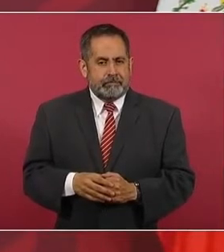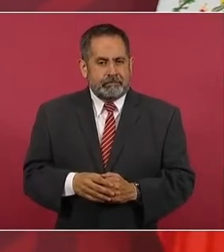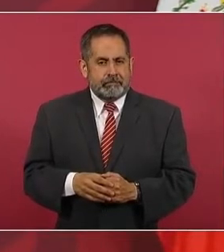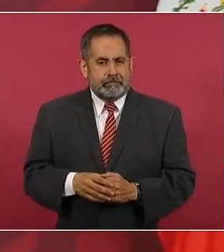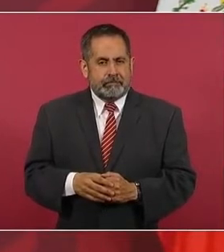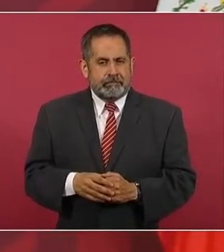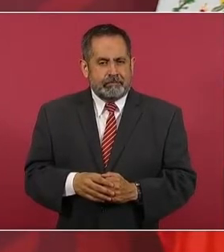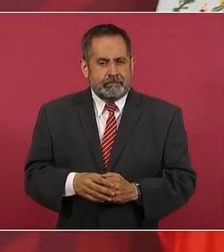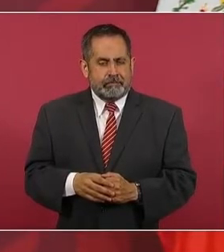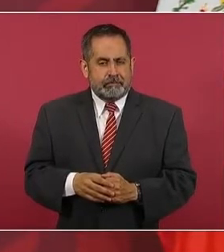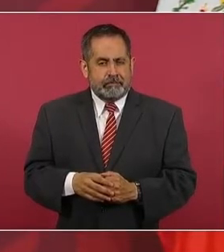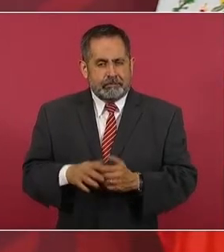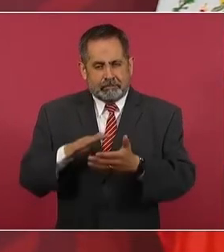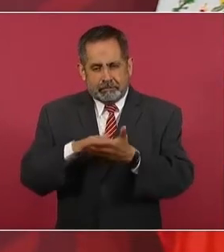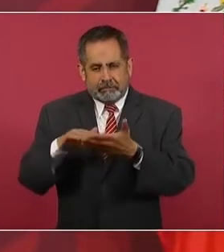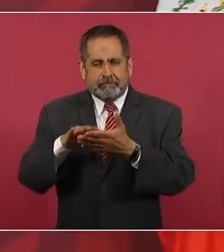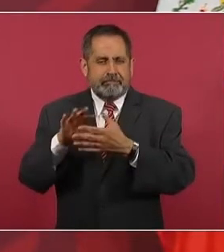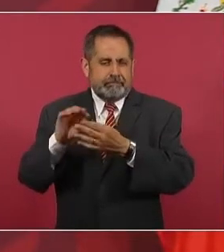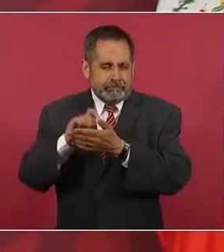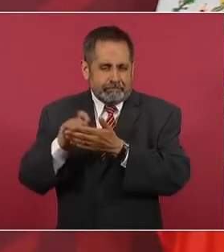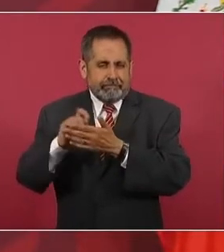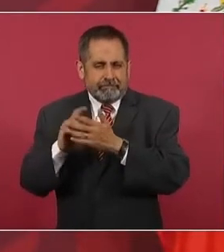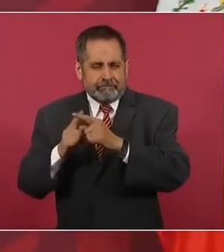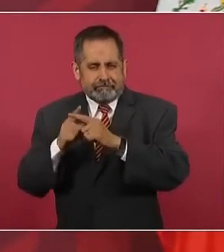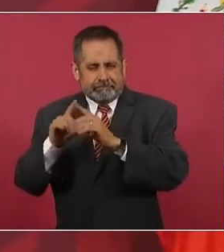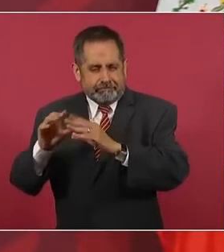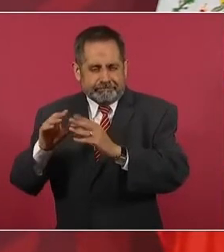leer, escribir y sumar.